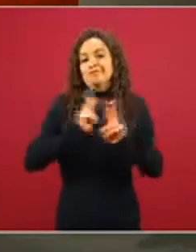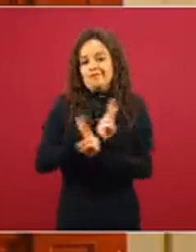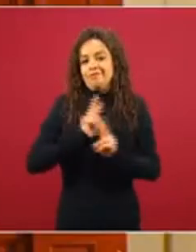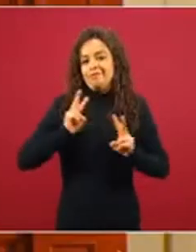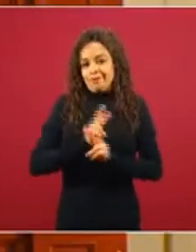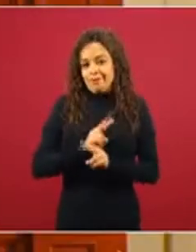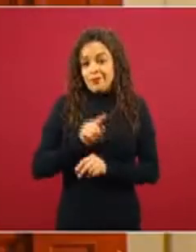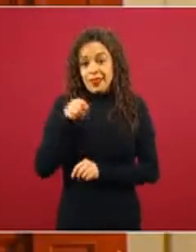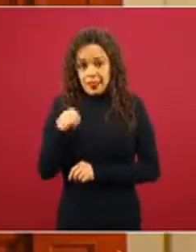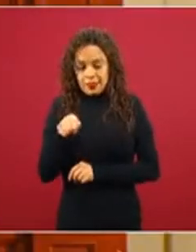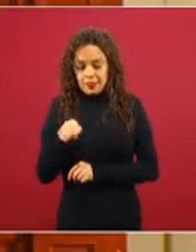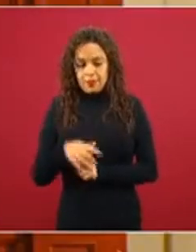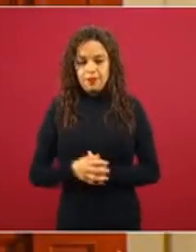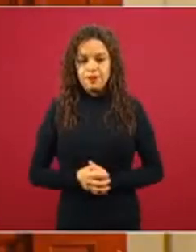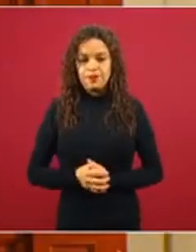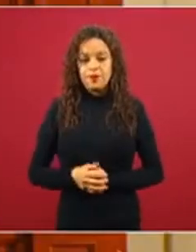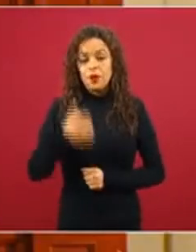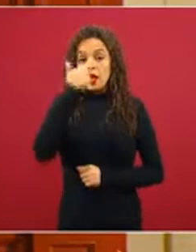condición